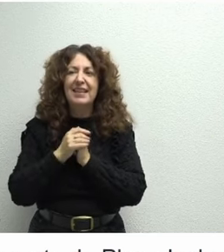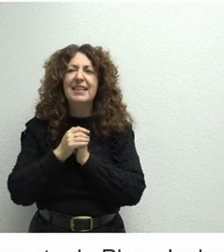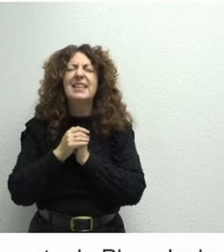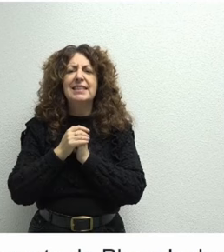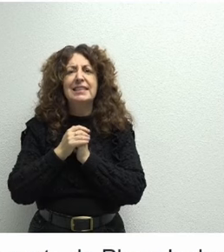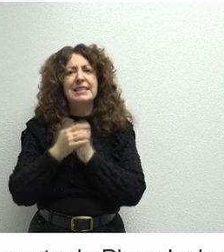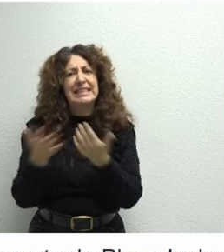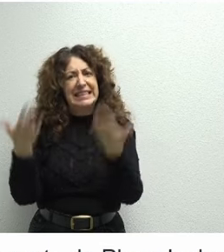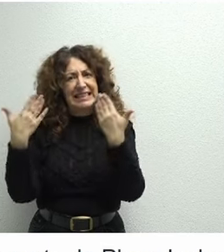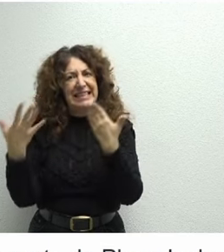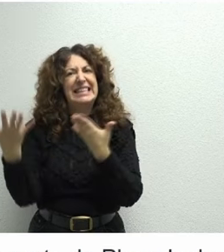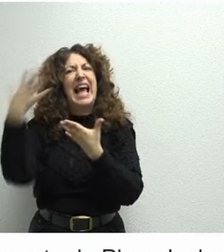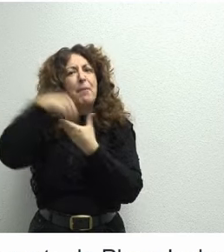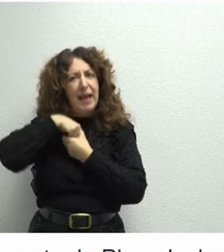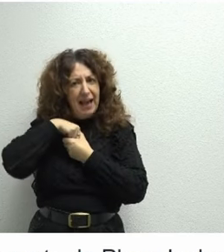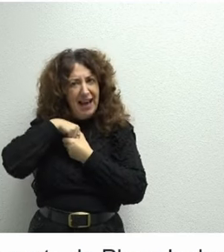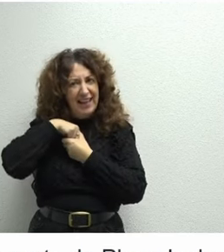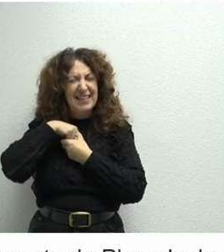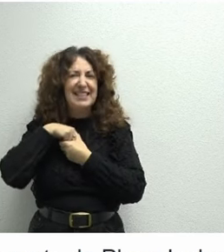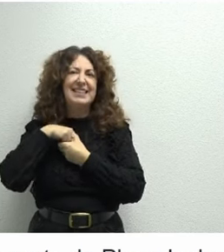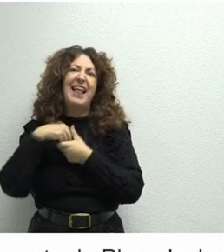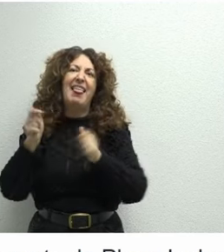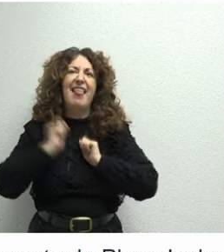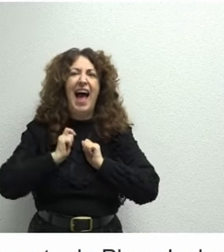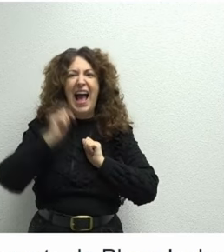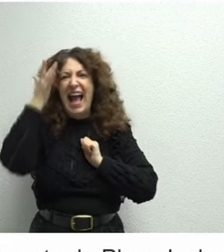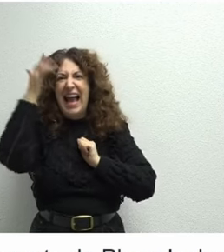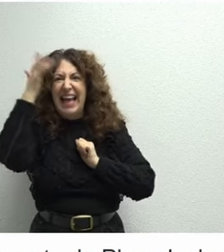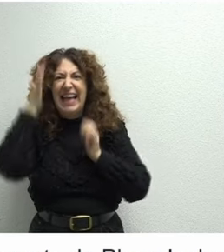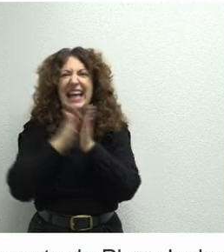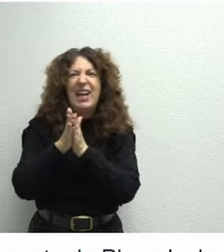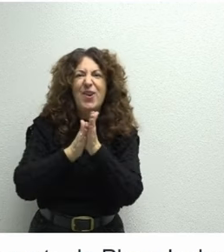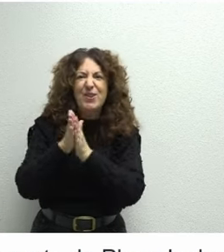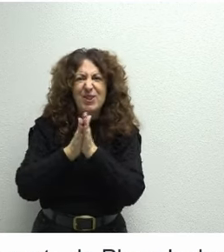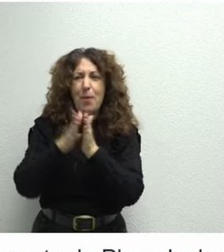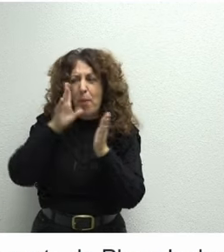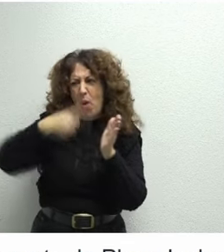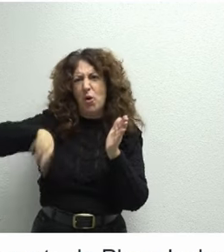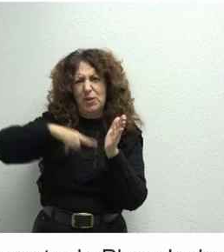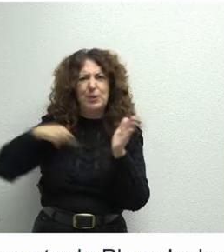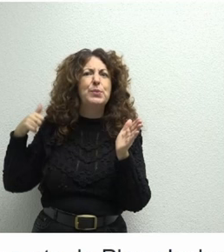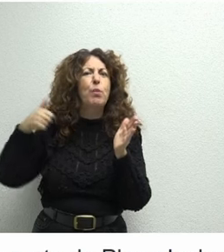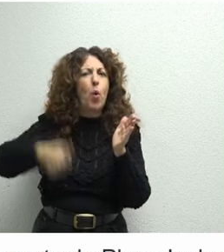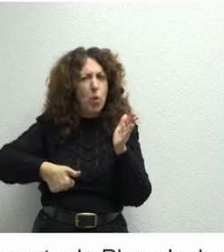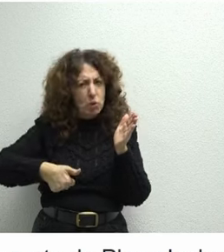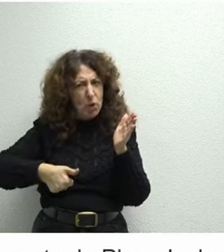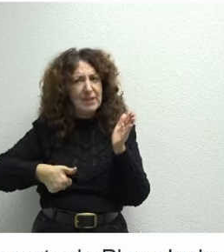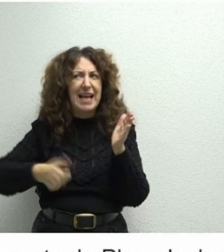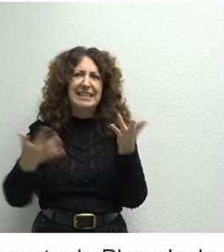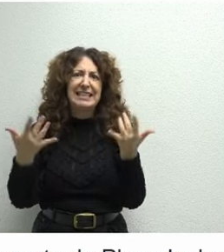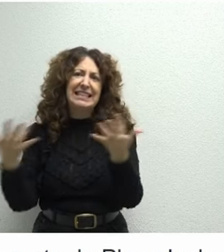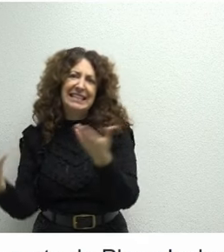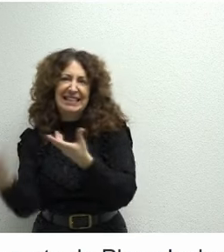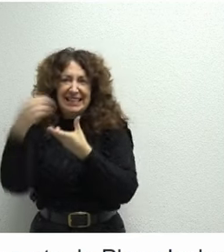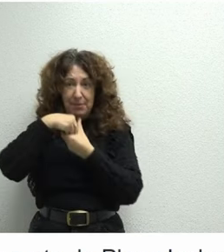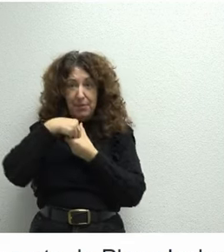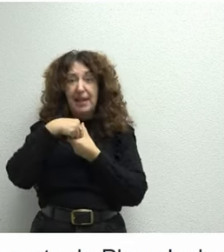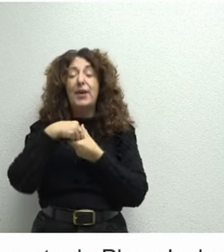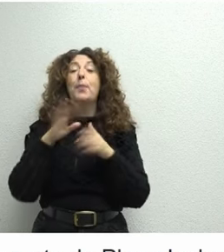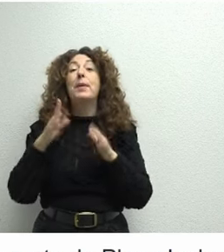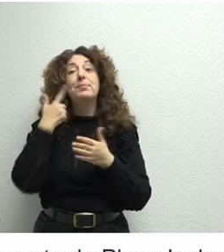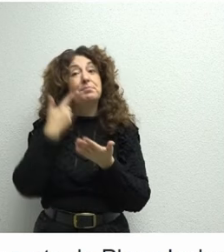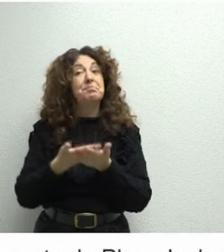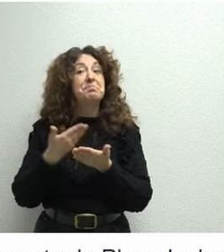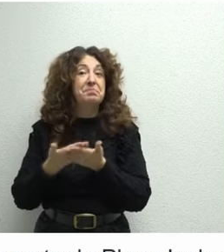impliquen se ilusionen en en todo lo que estamos haciendo desde hace muchísimos años no por un lado la evidencia de